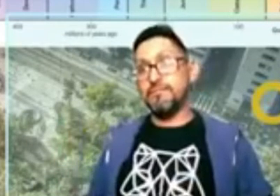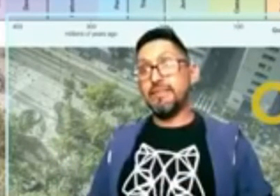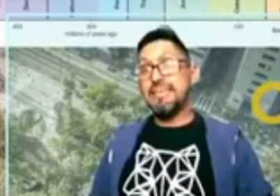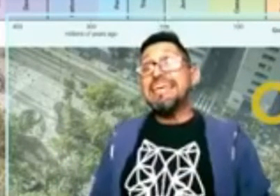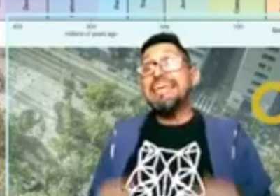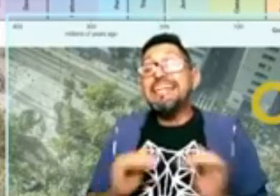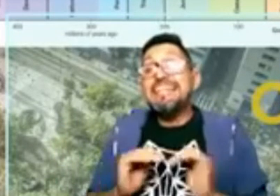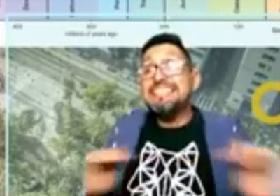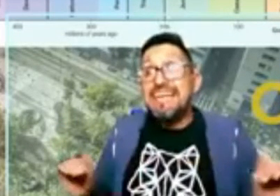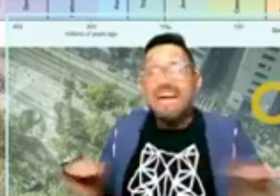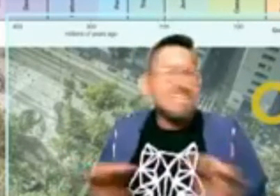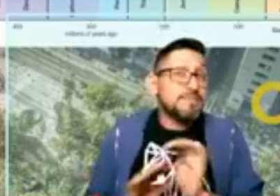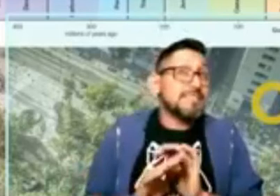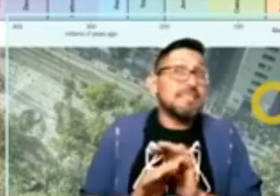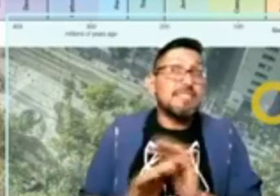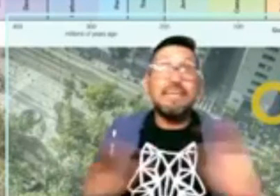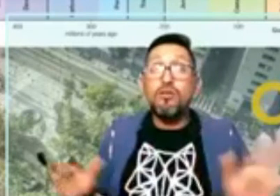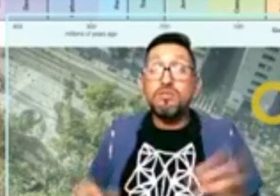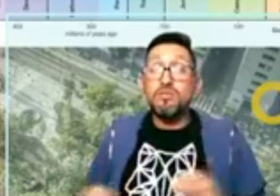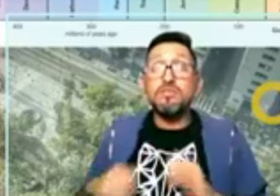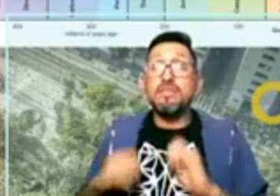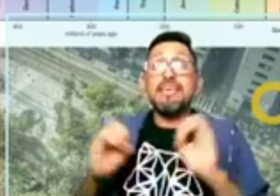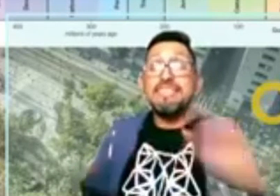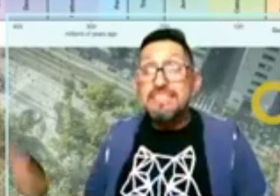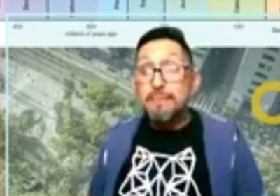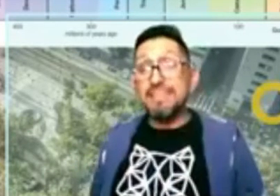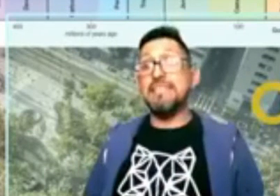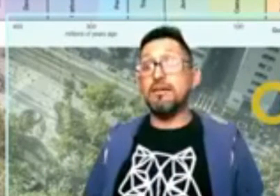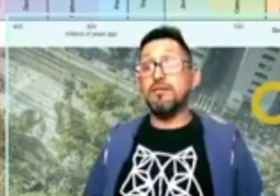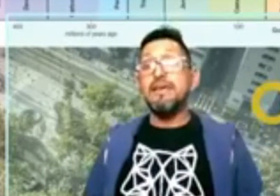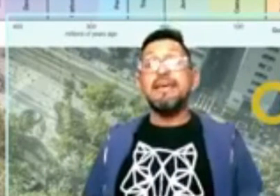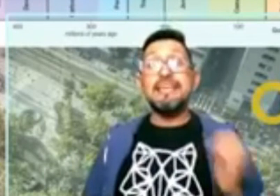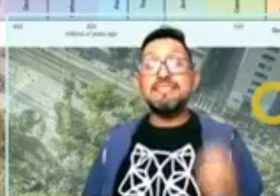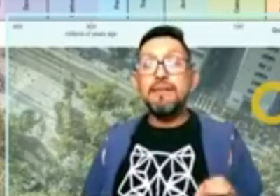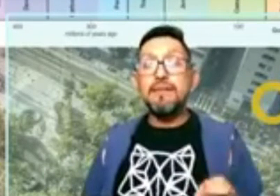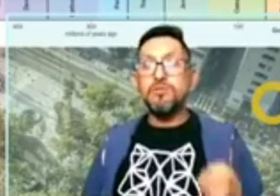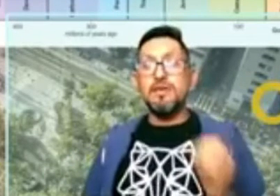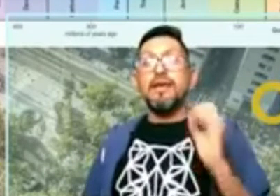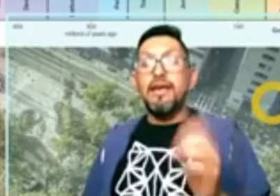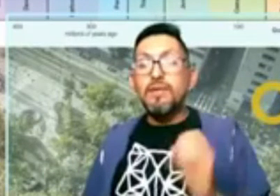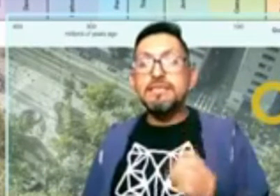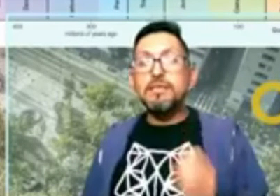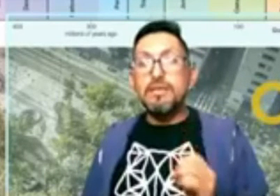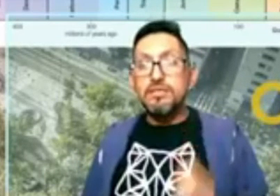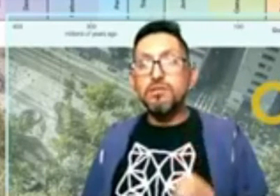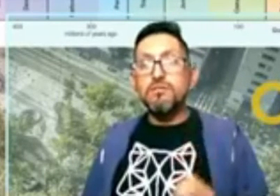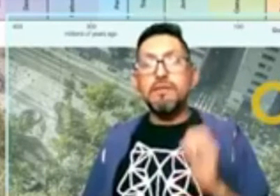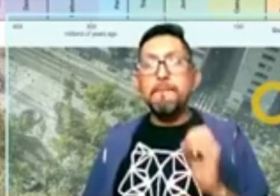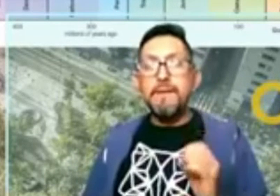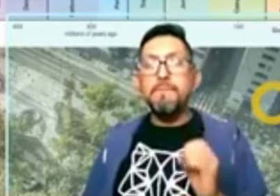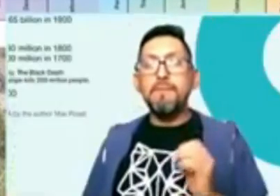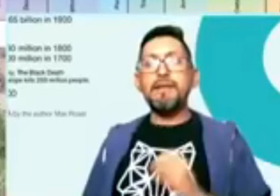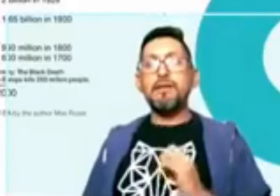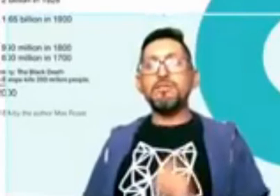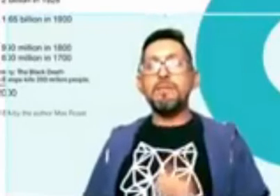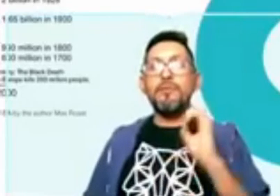describir. Y ni se diga, hay especies que ni siquiera conocimos y que ya se desaparecieron. Estamos en una situación